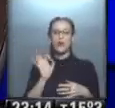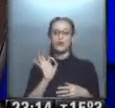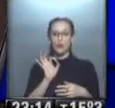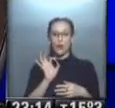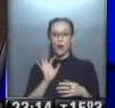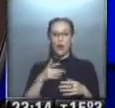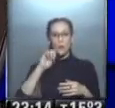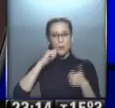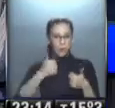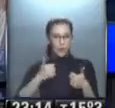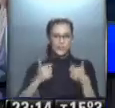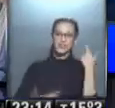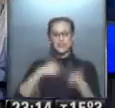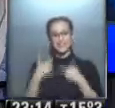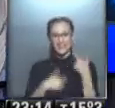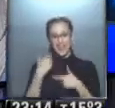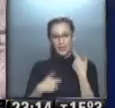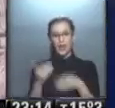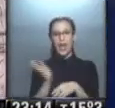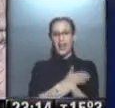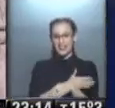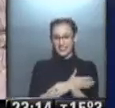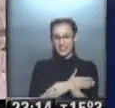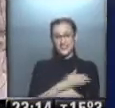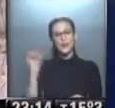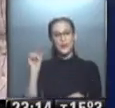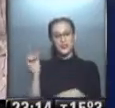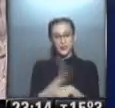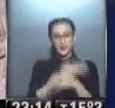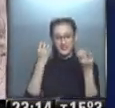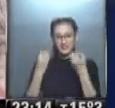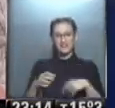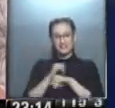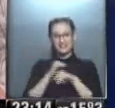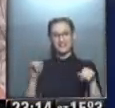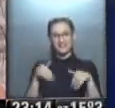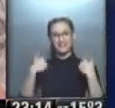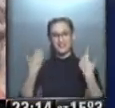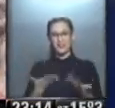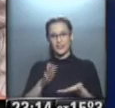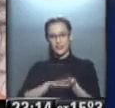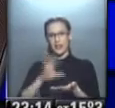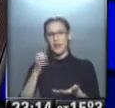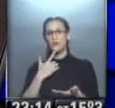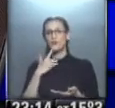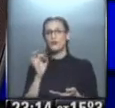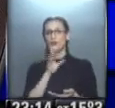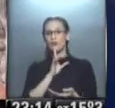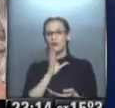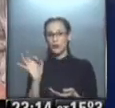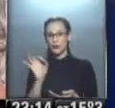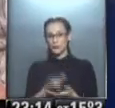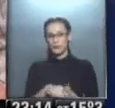placer. Riéndonos antes, minutos antes de comenzar el programa, disfrutando de Capusotto,